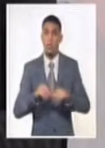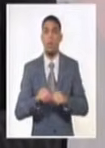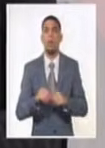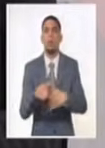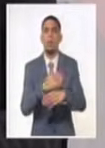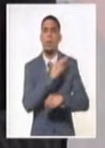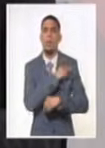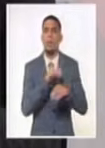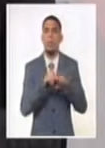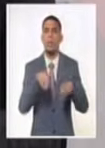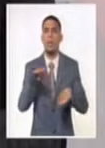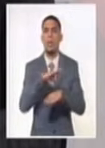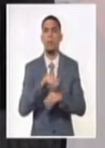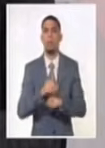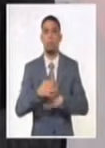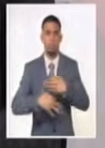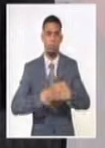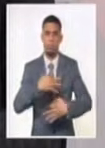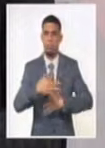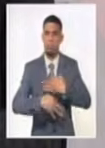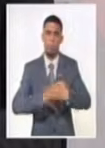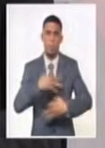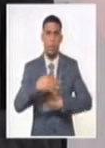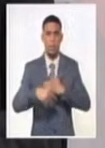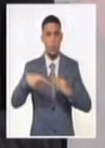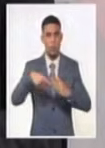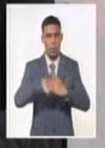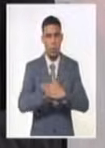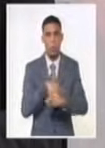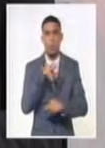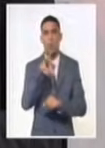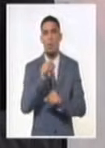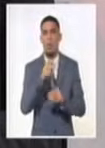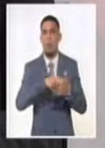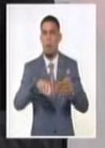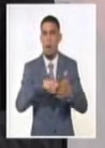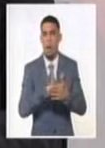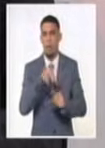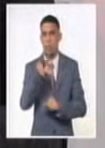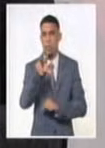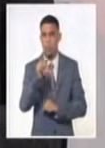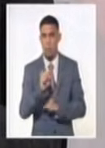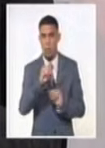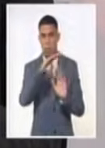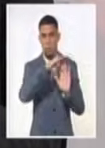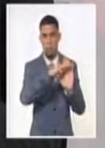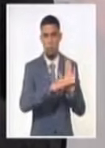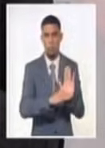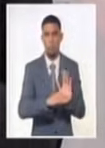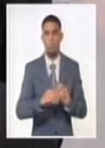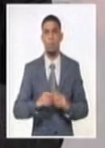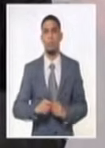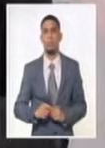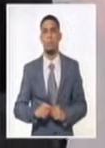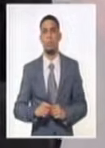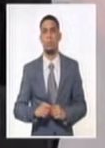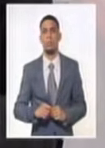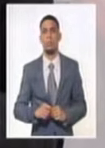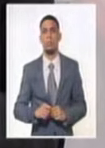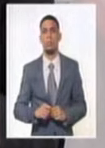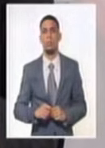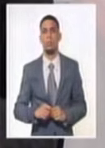medidas, actualizando las que teníamos y algunas nuevas medidas, pero quisiéramos decir también que la vida es más